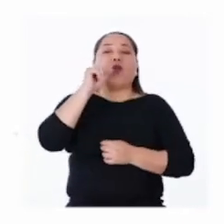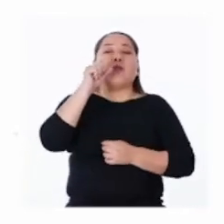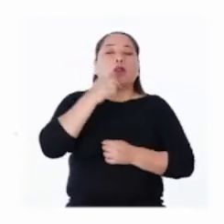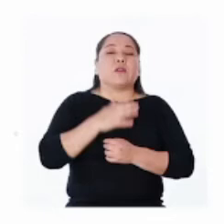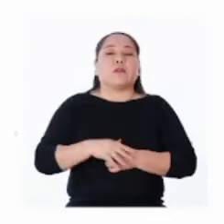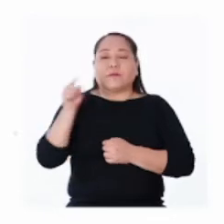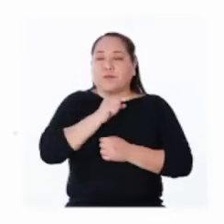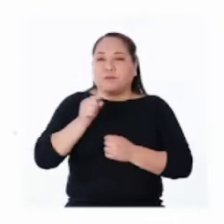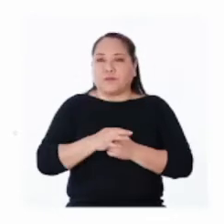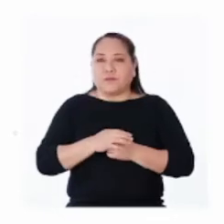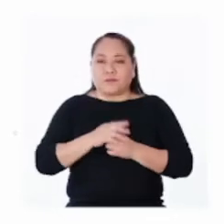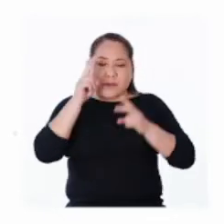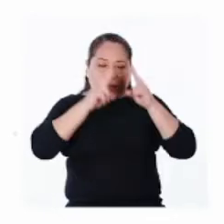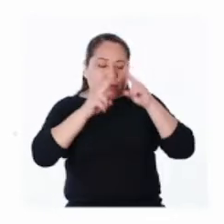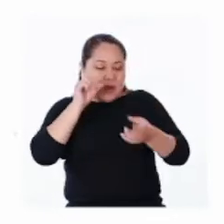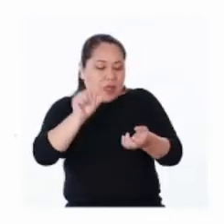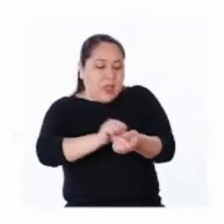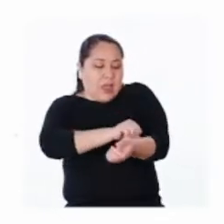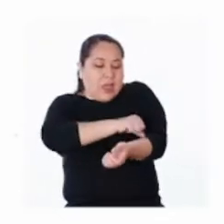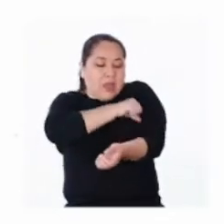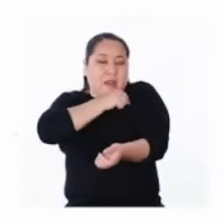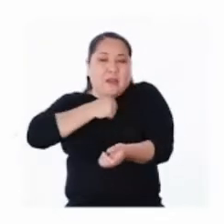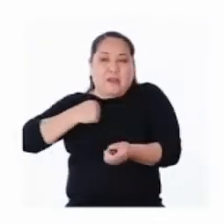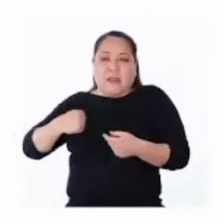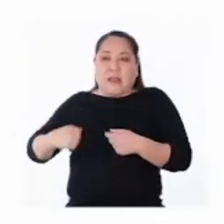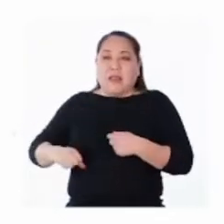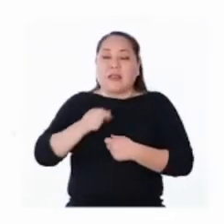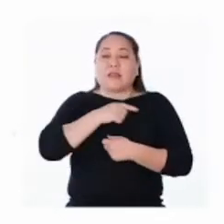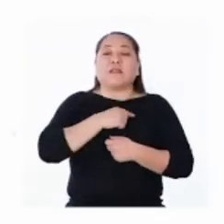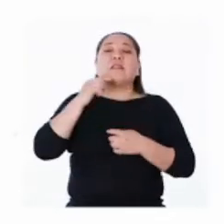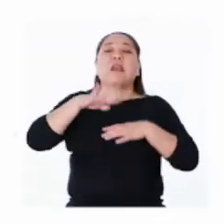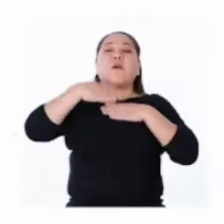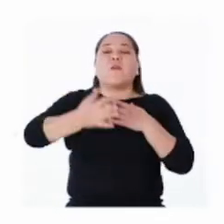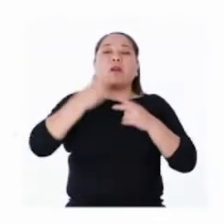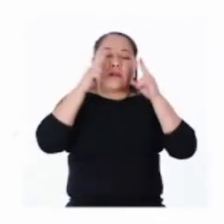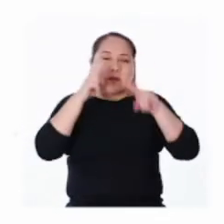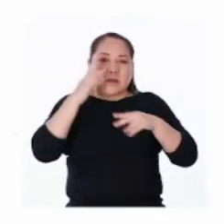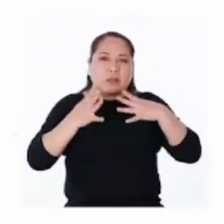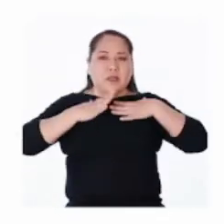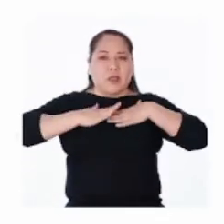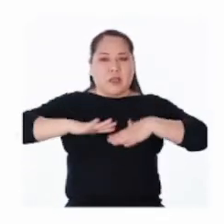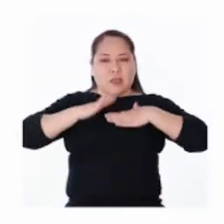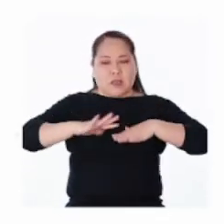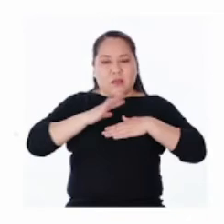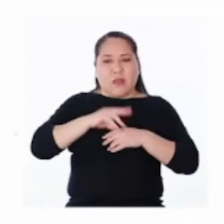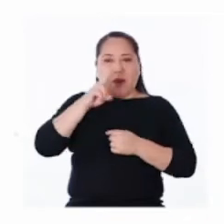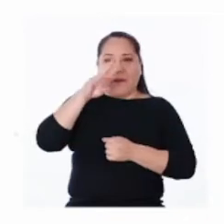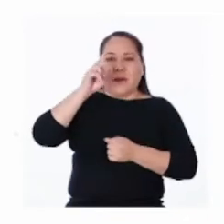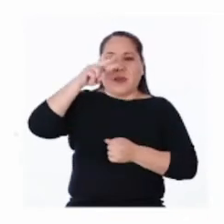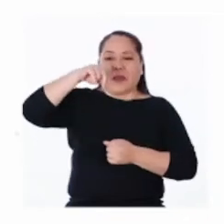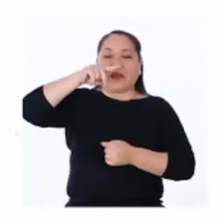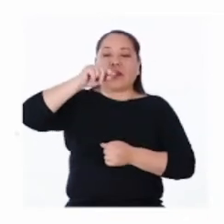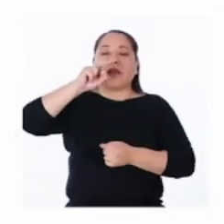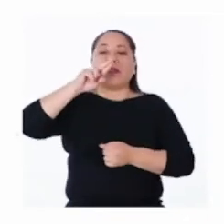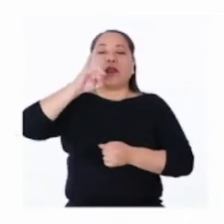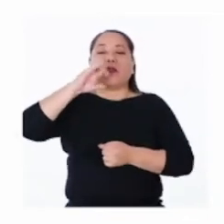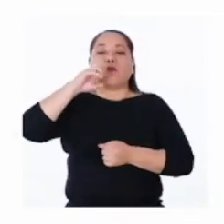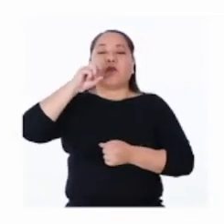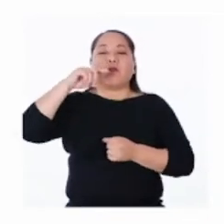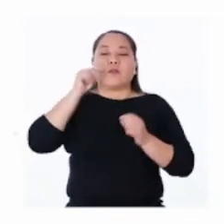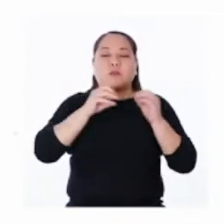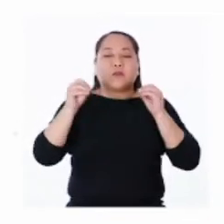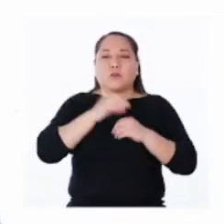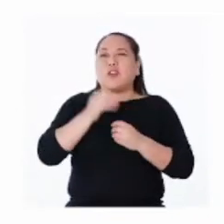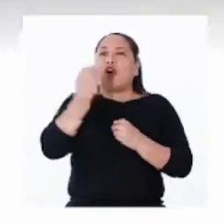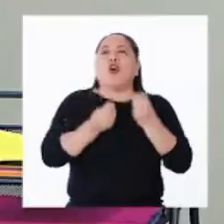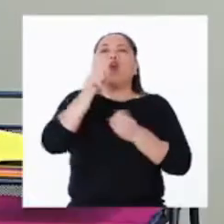de pulso, detectable en las arterias de todo el cuerpo. Después, se produce la relajación de los ventrículos en la diástole